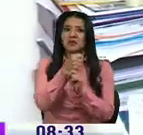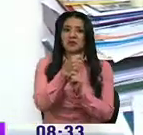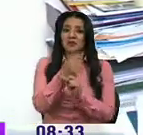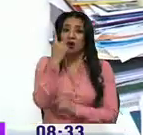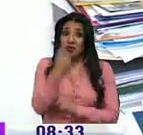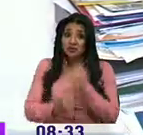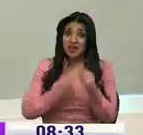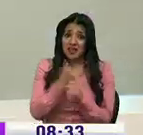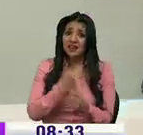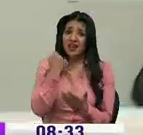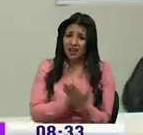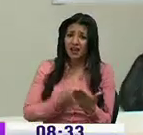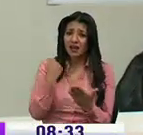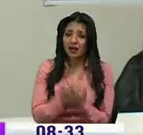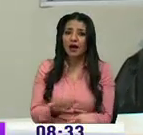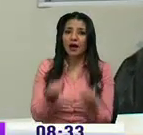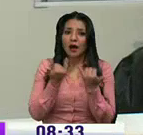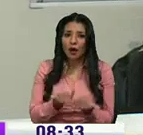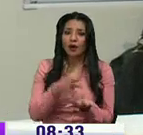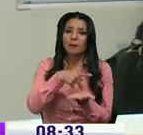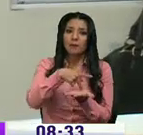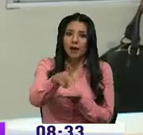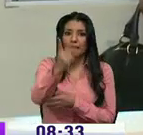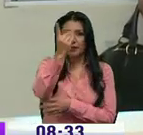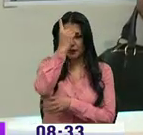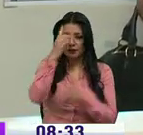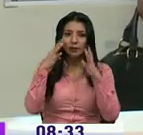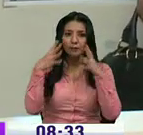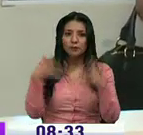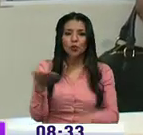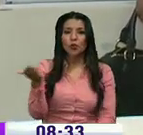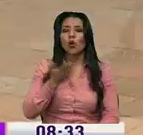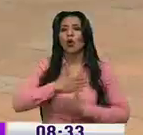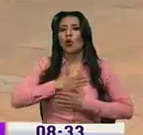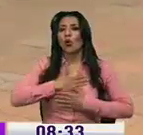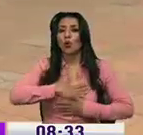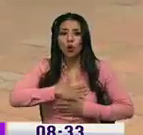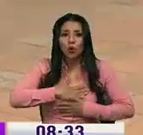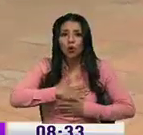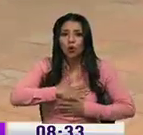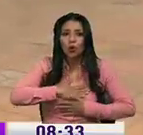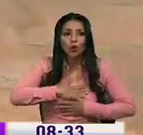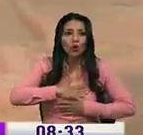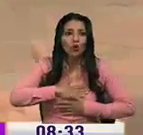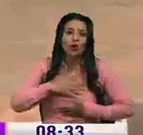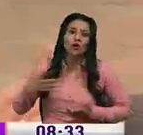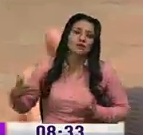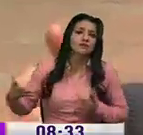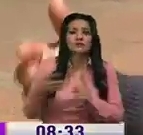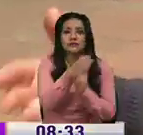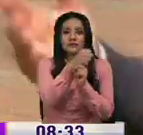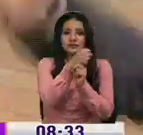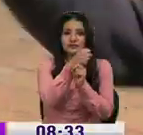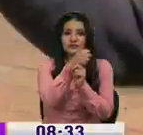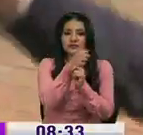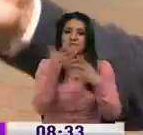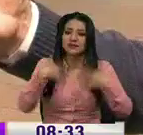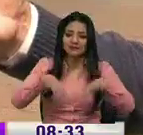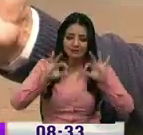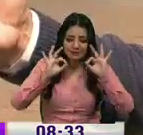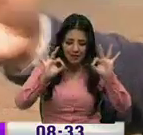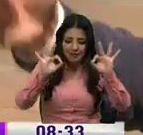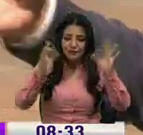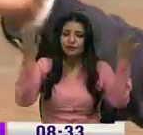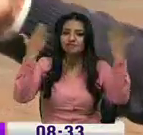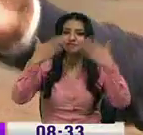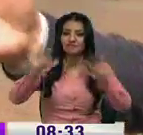11 años se esté cancelando la deuda pendiente con los maestros jubilados. Es una victoria. Entonces ya tenemos luz en el